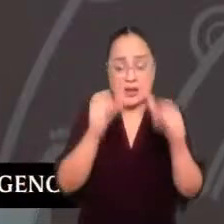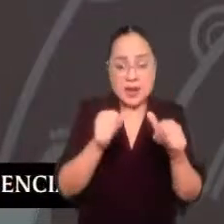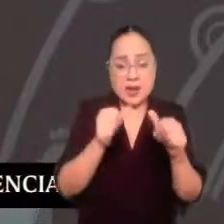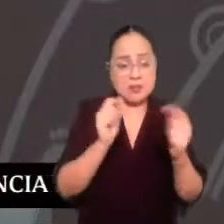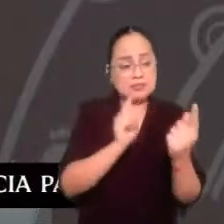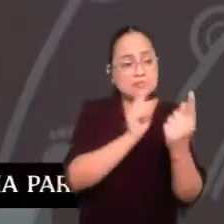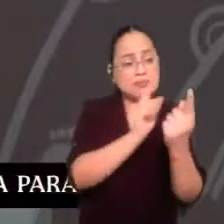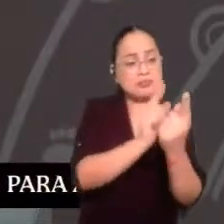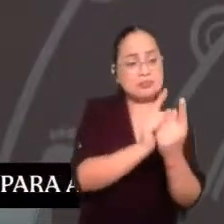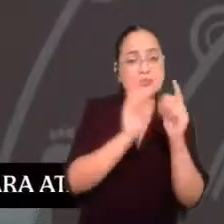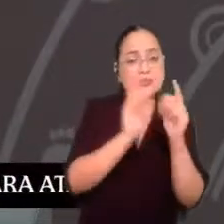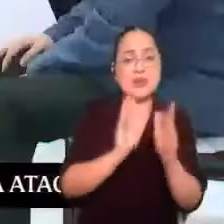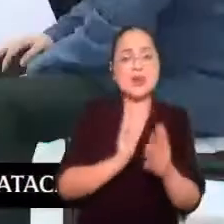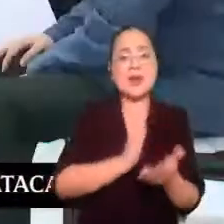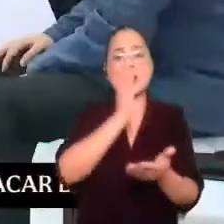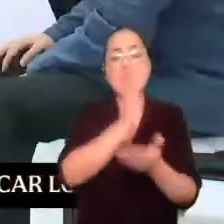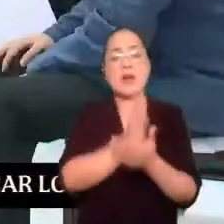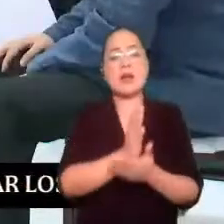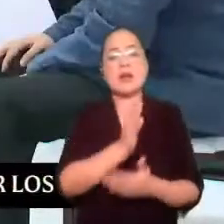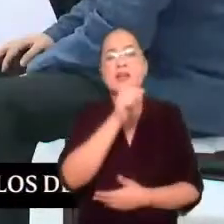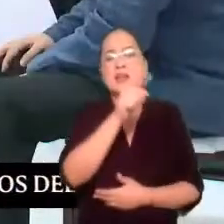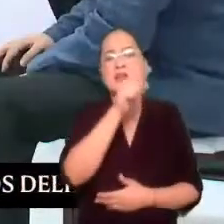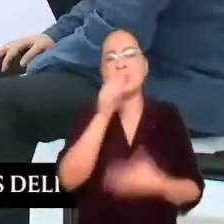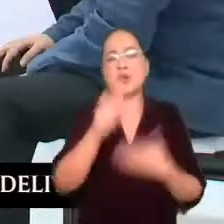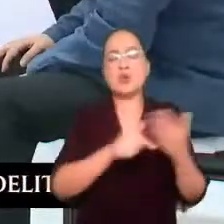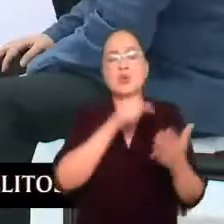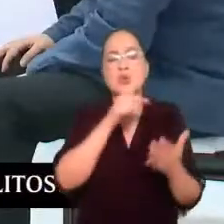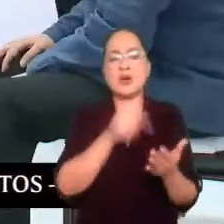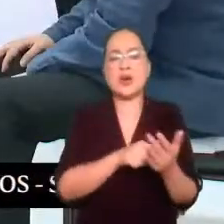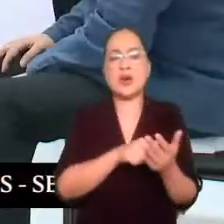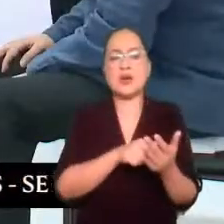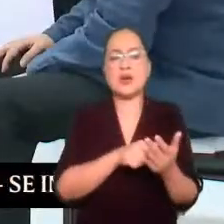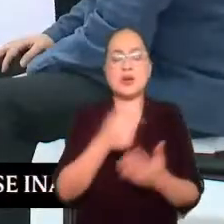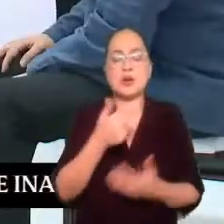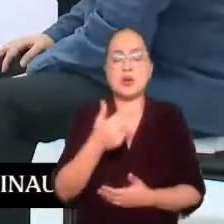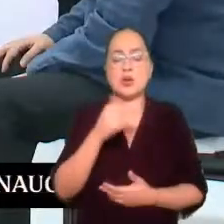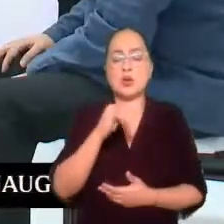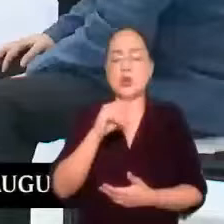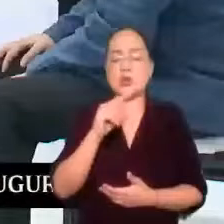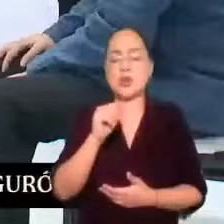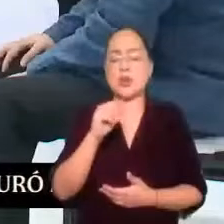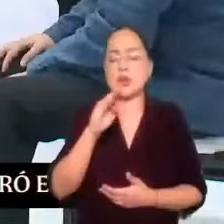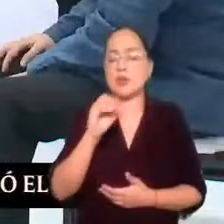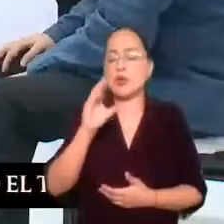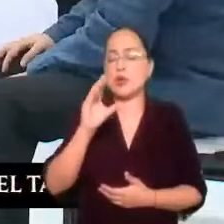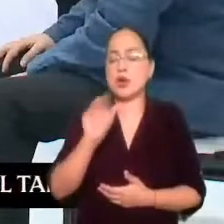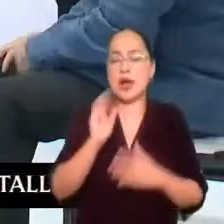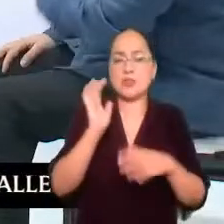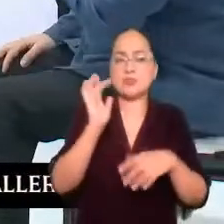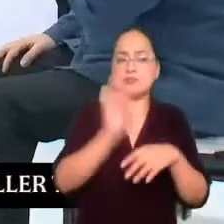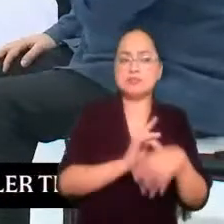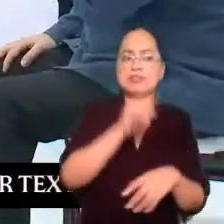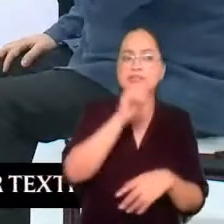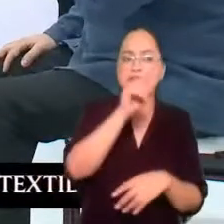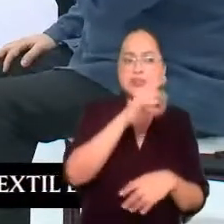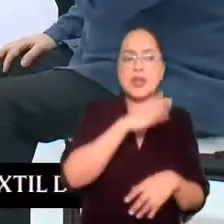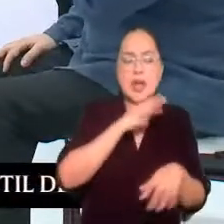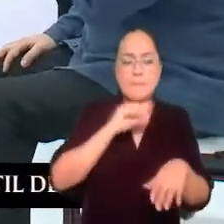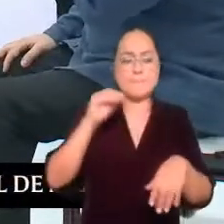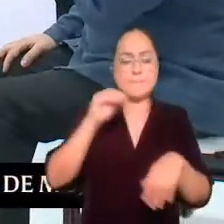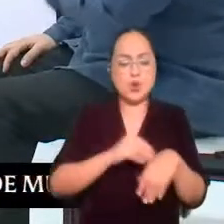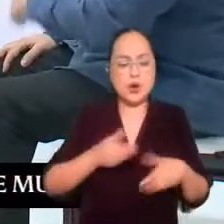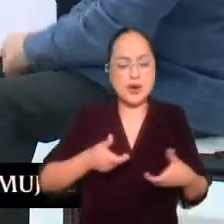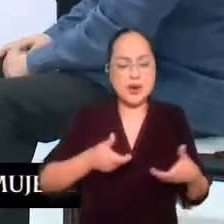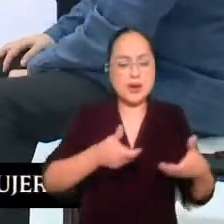Ya fuimos hasta Huicatoca, bueno, Huitaboca. Allá les estamos haciendo un camino que era su